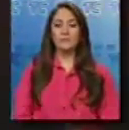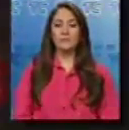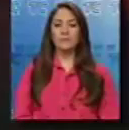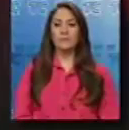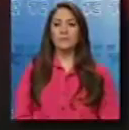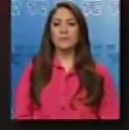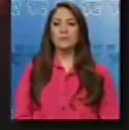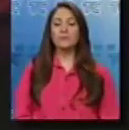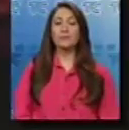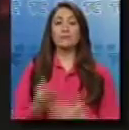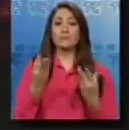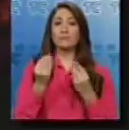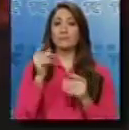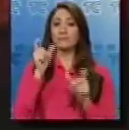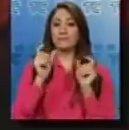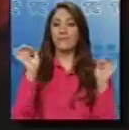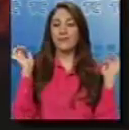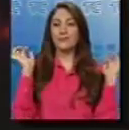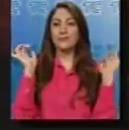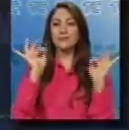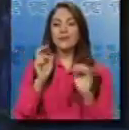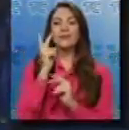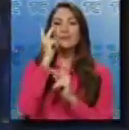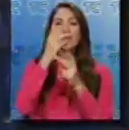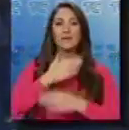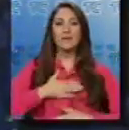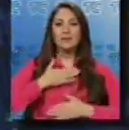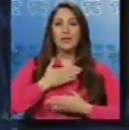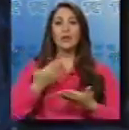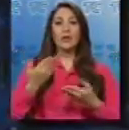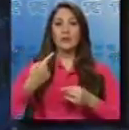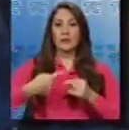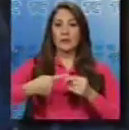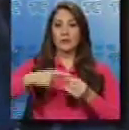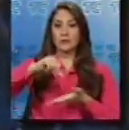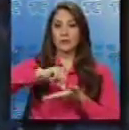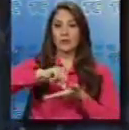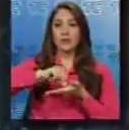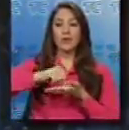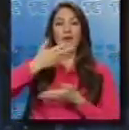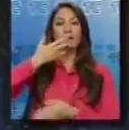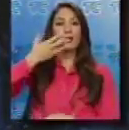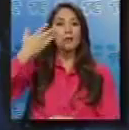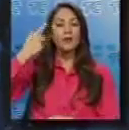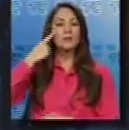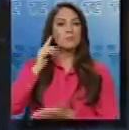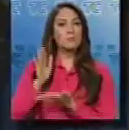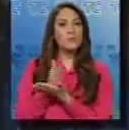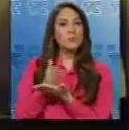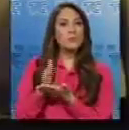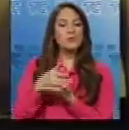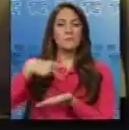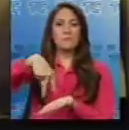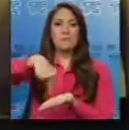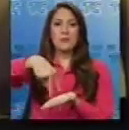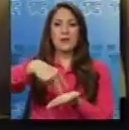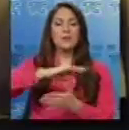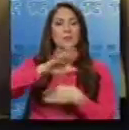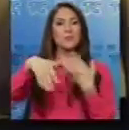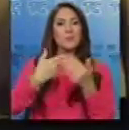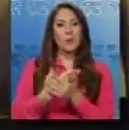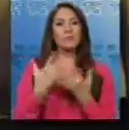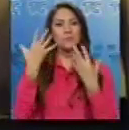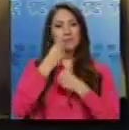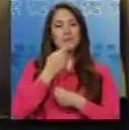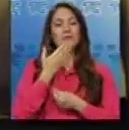Muy temprano, cientos de personas se congregaron en la plaza en el centro de Quito. Artistas, música y baile amenizaron la